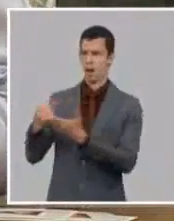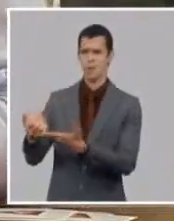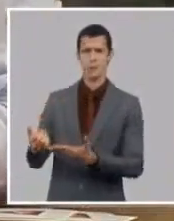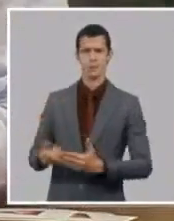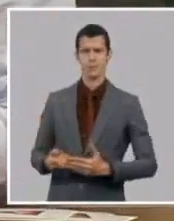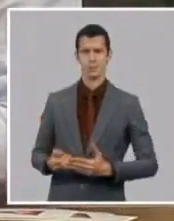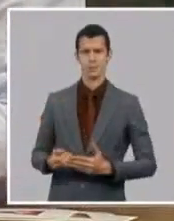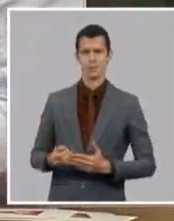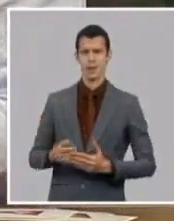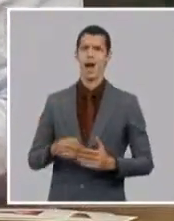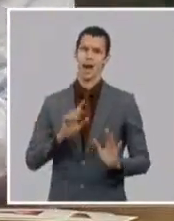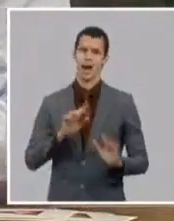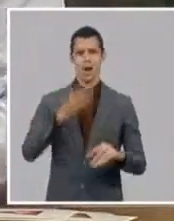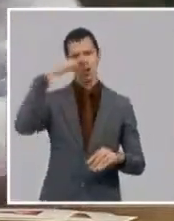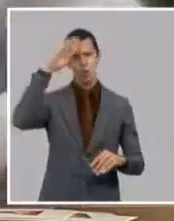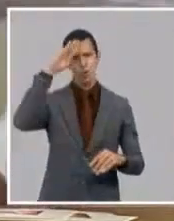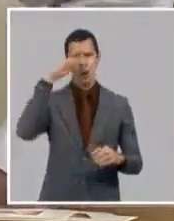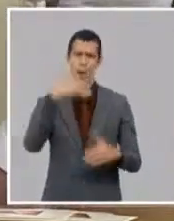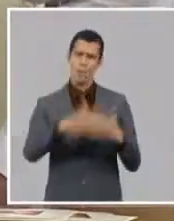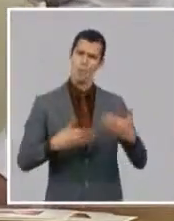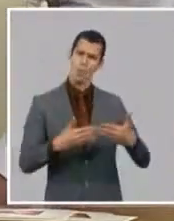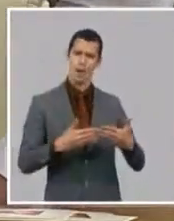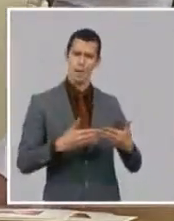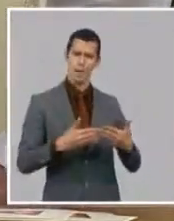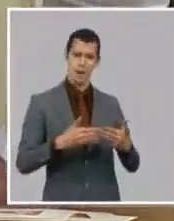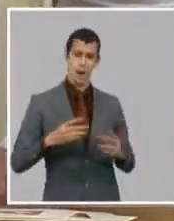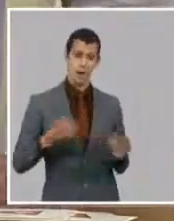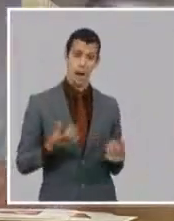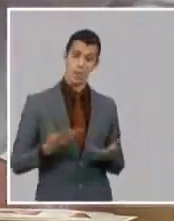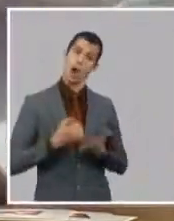de América Latina, que es el área más afectada